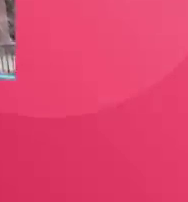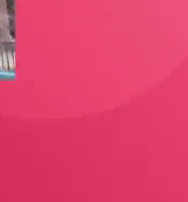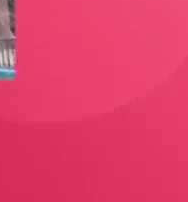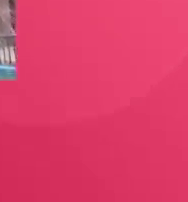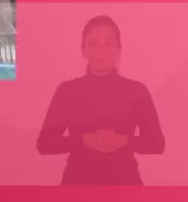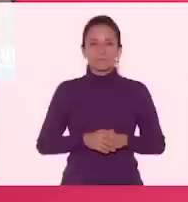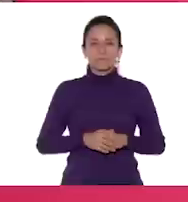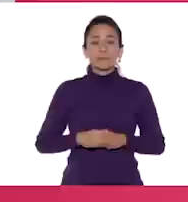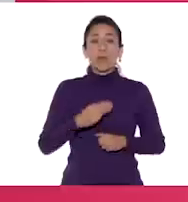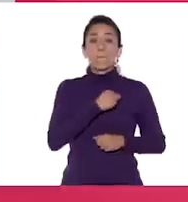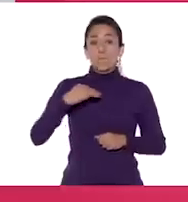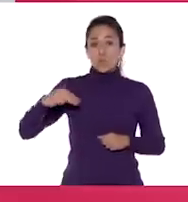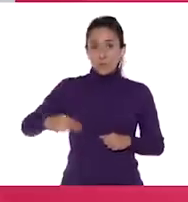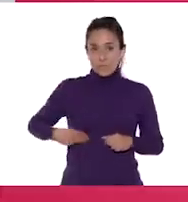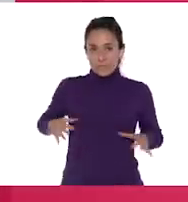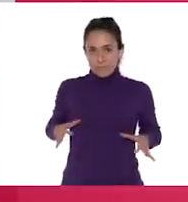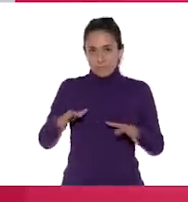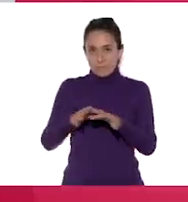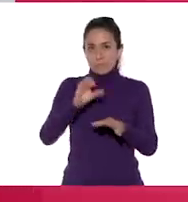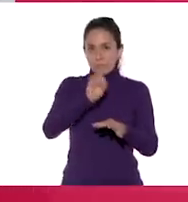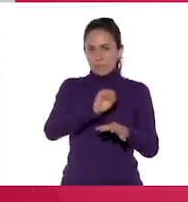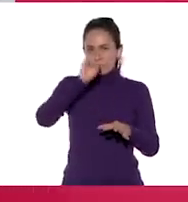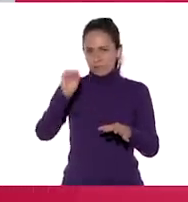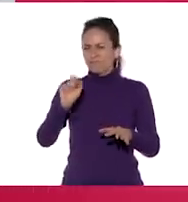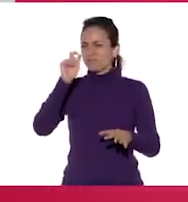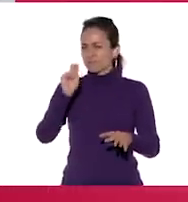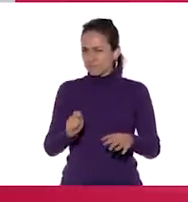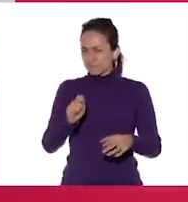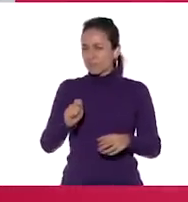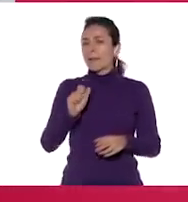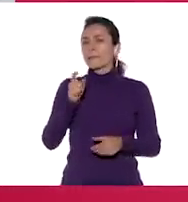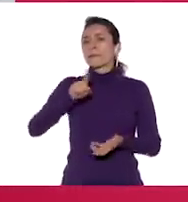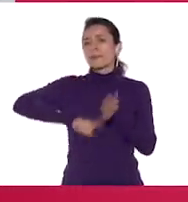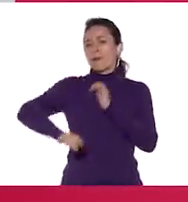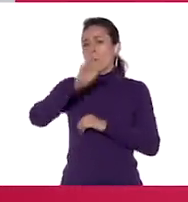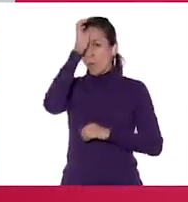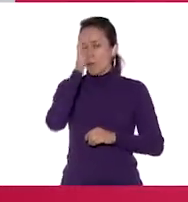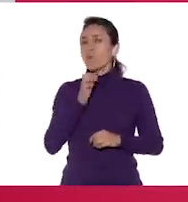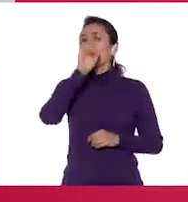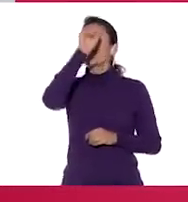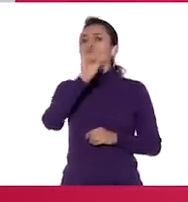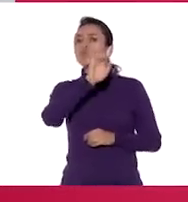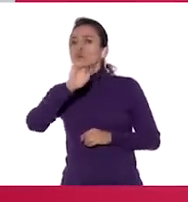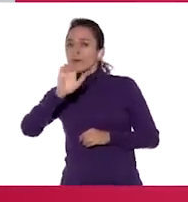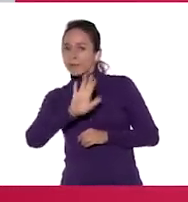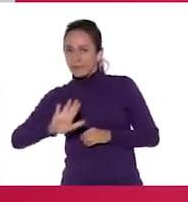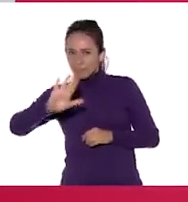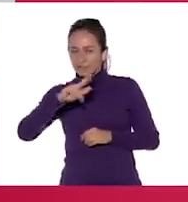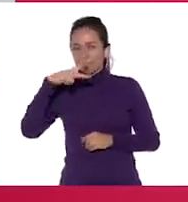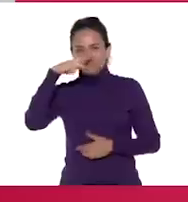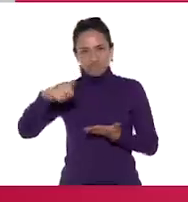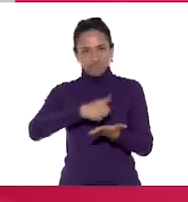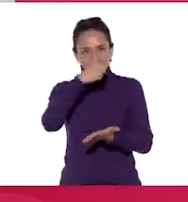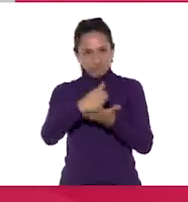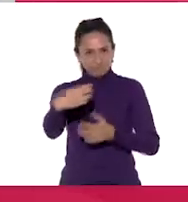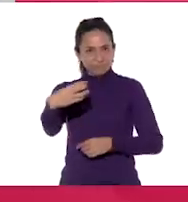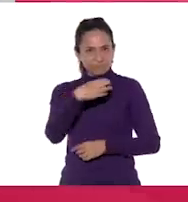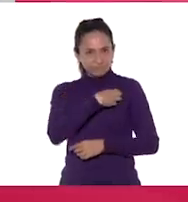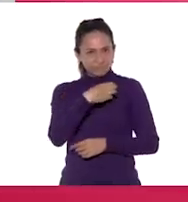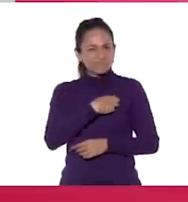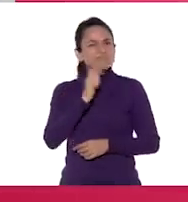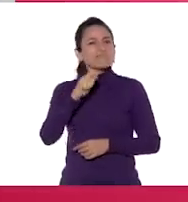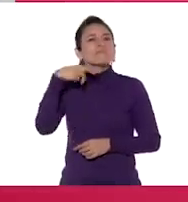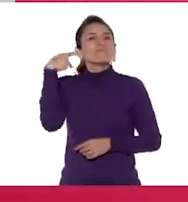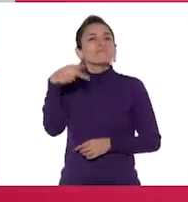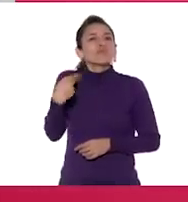El municipio de Saltillo se localiza en el sureste del estado de Coahuila, su ciudad capital, conocida como